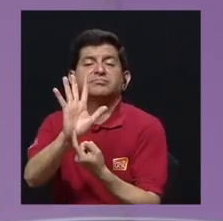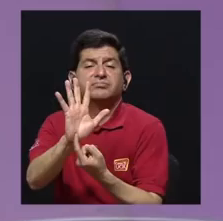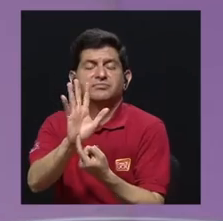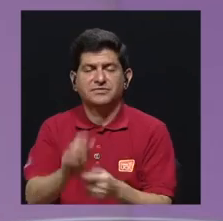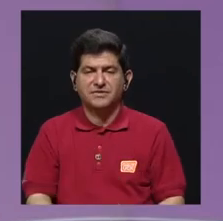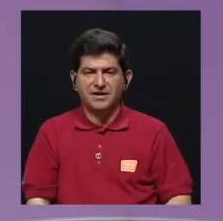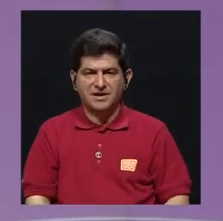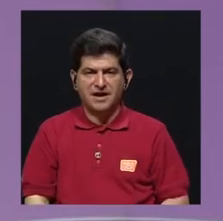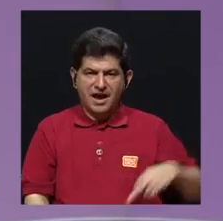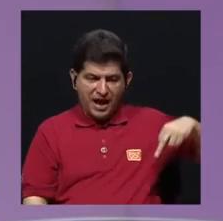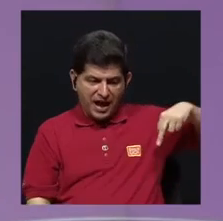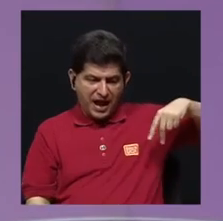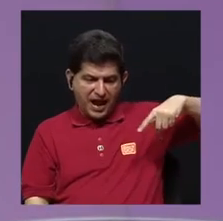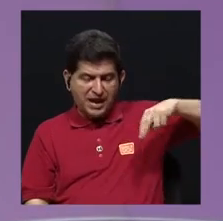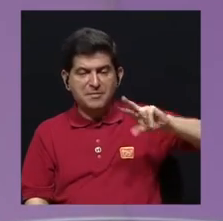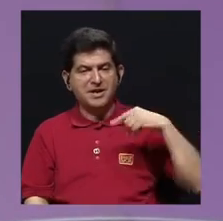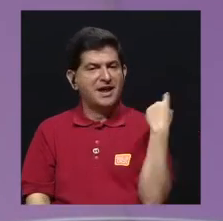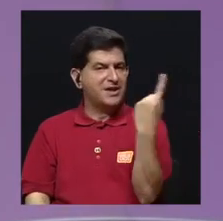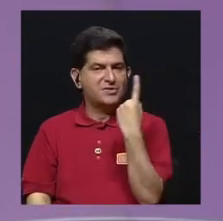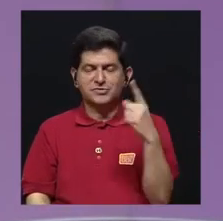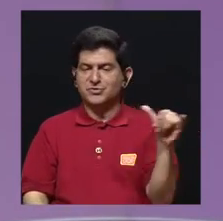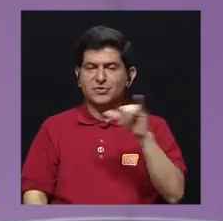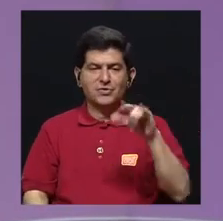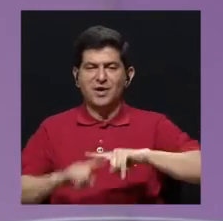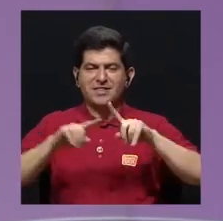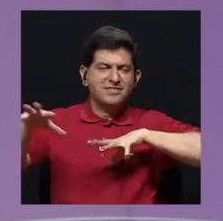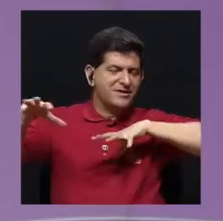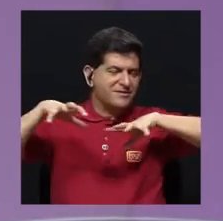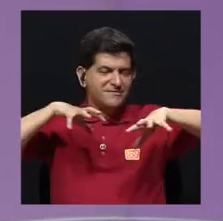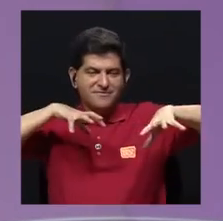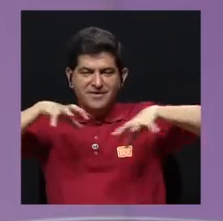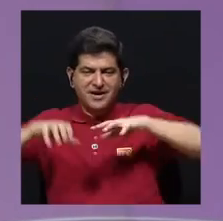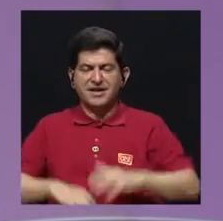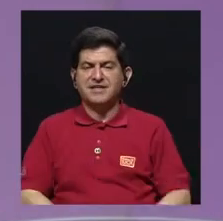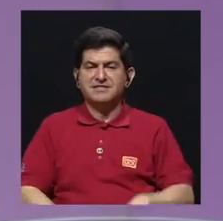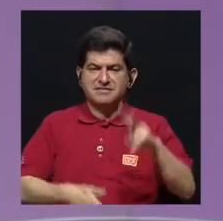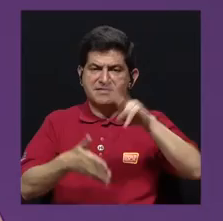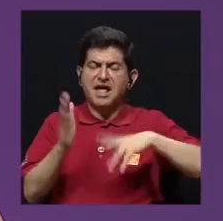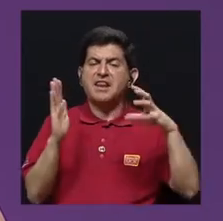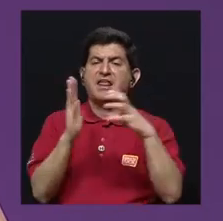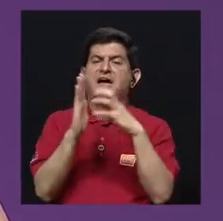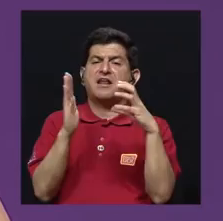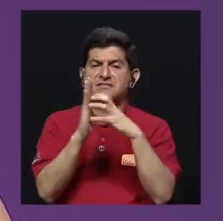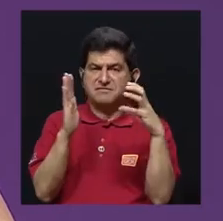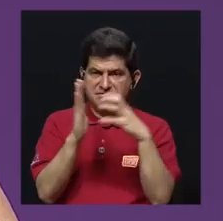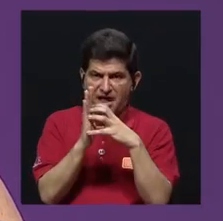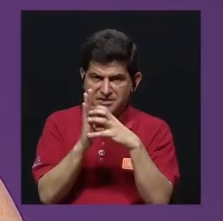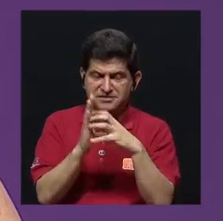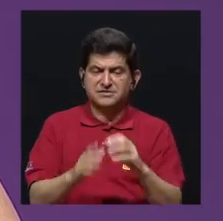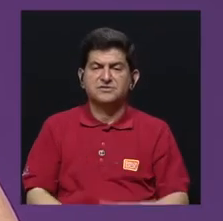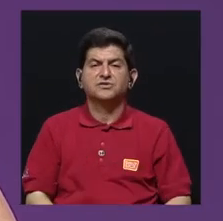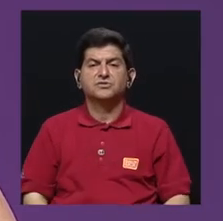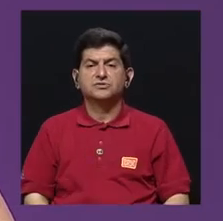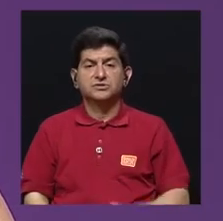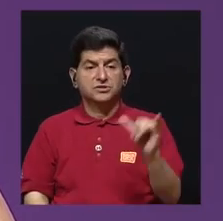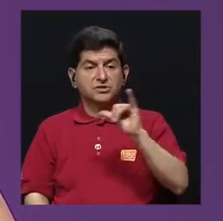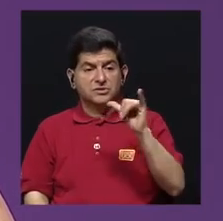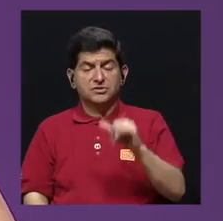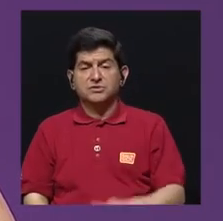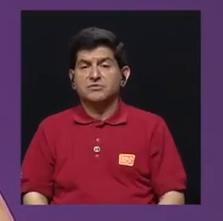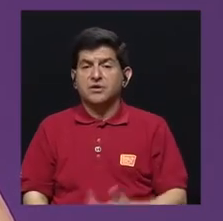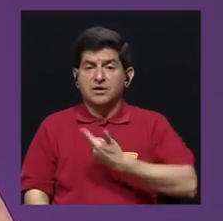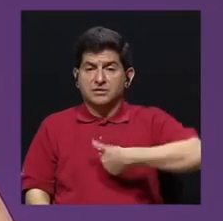acciones, leemos algunos textos, y aparte de eso, también hacemos estilo altares, lo hicimos en algunas